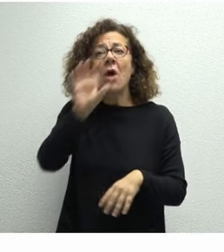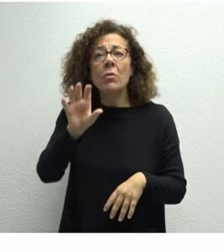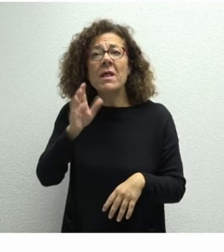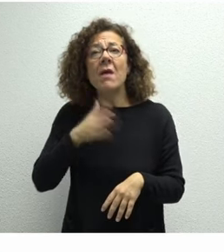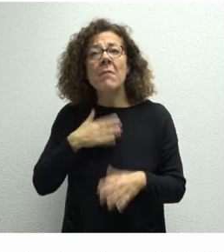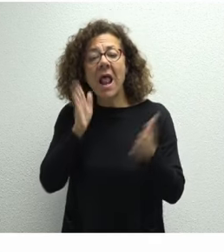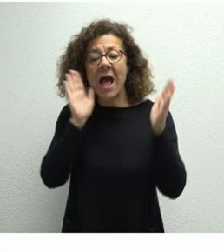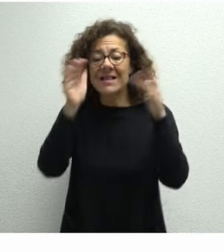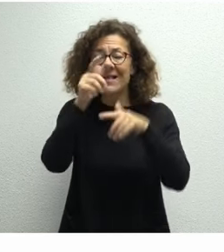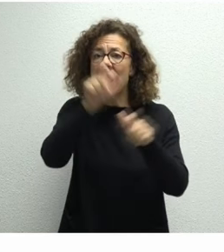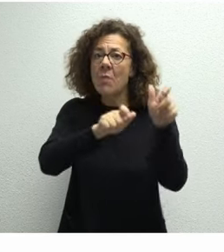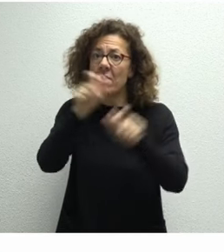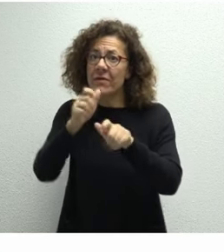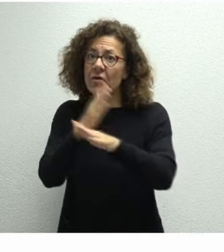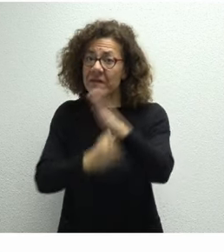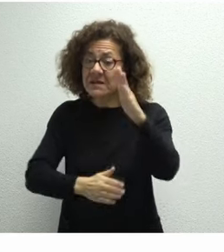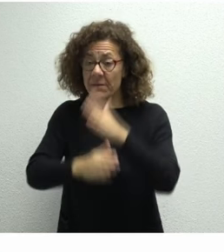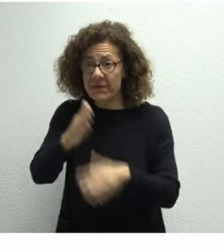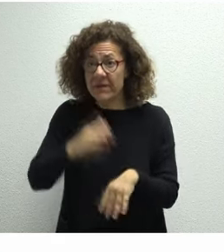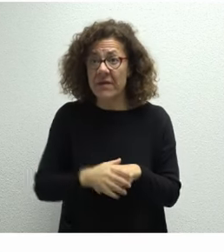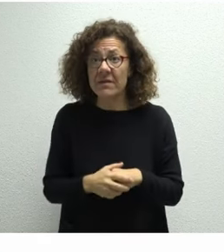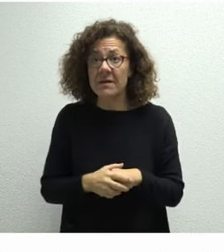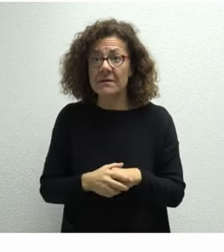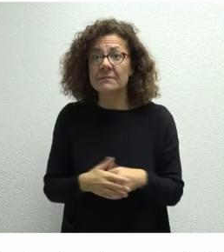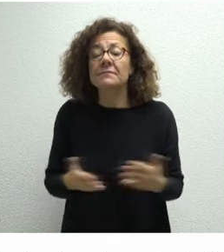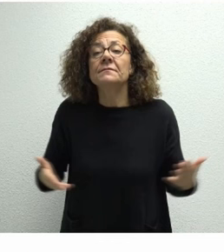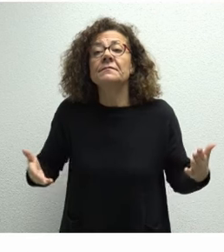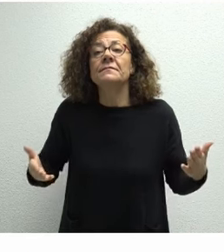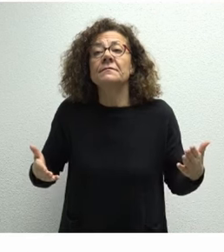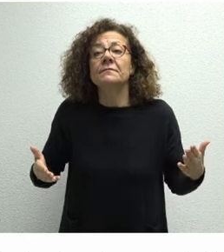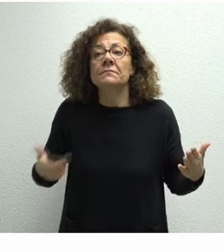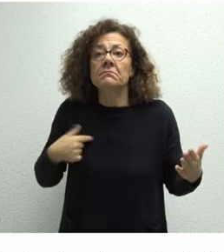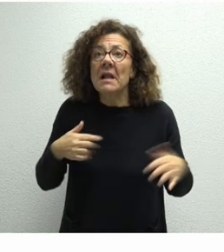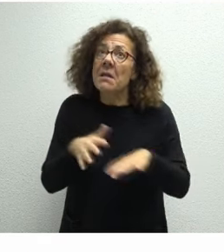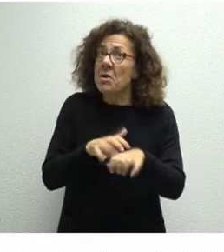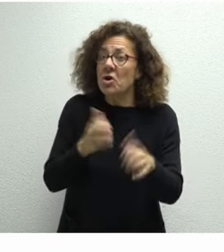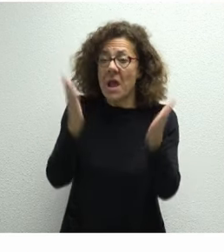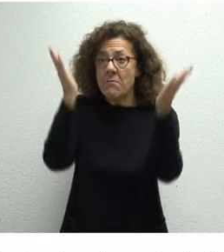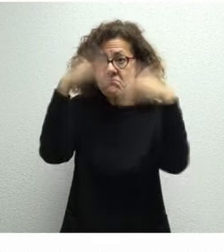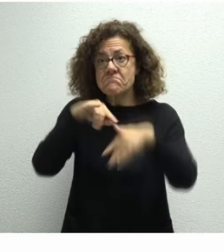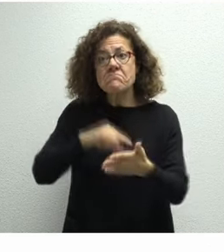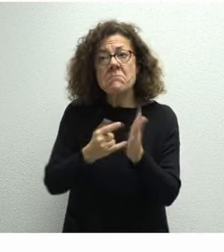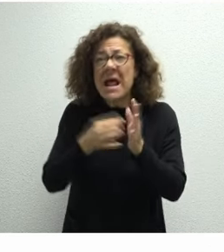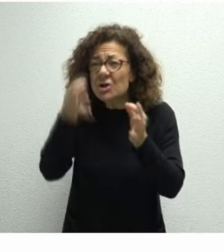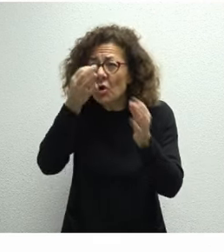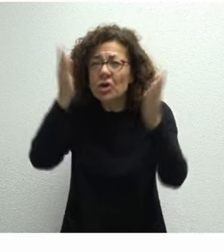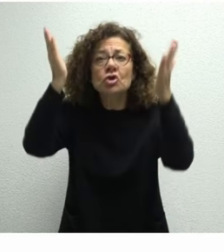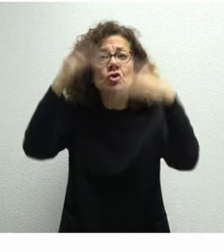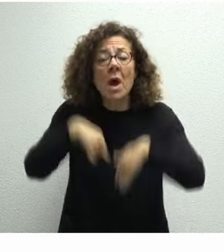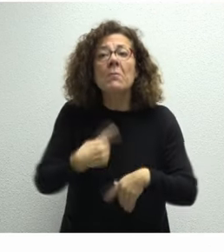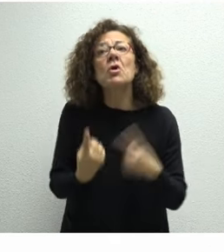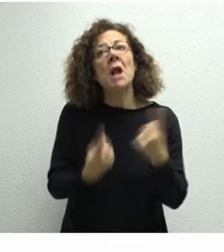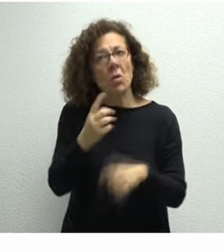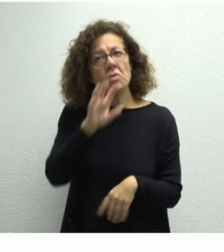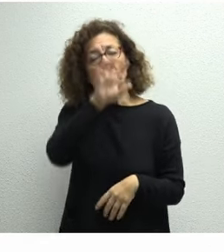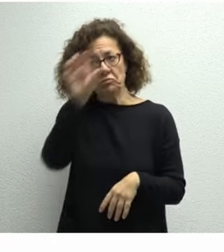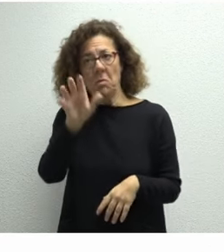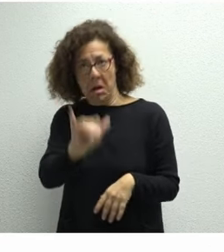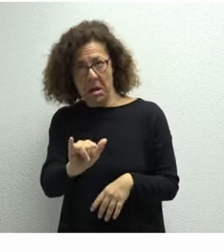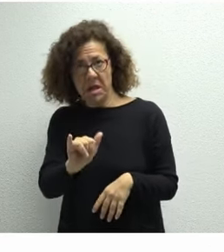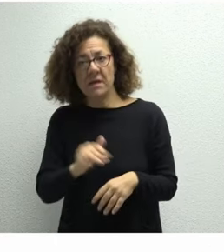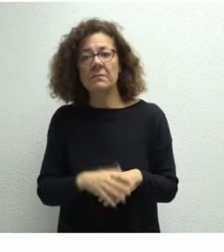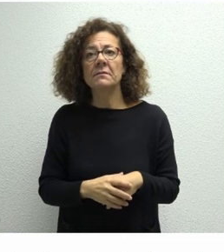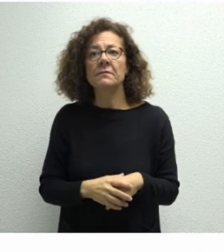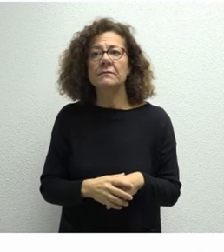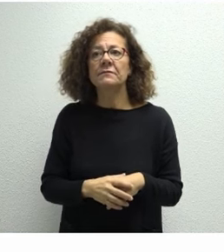atender a la población con discapacidad bueno la mayoría no no hay planes concretos pero Hay comunidades que sí eh